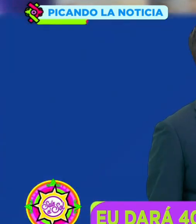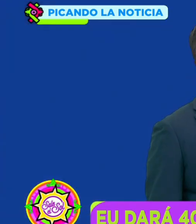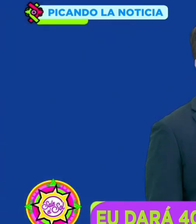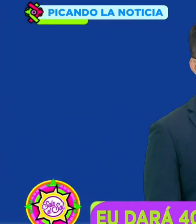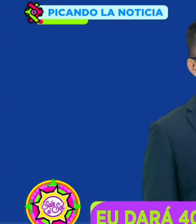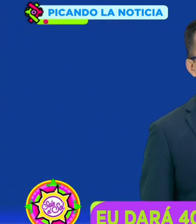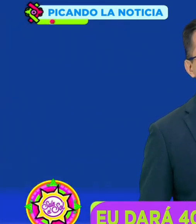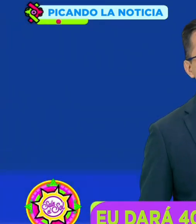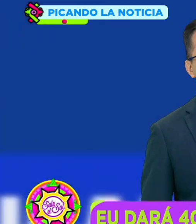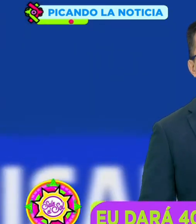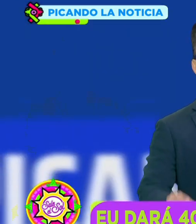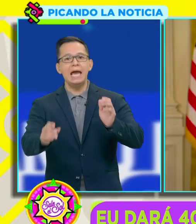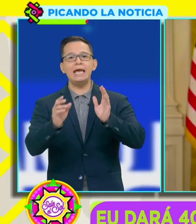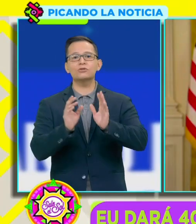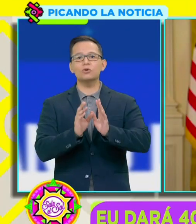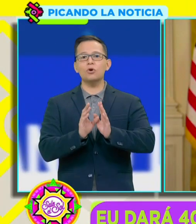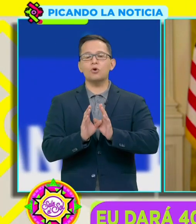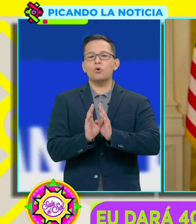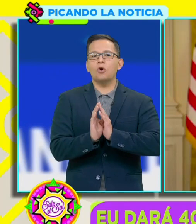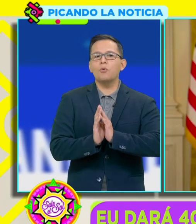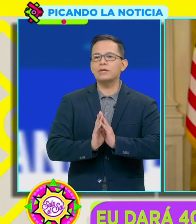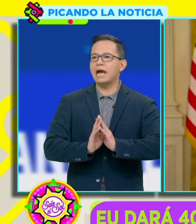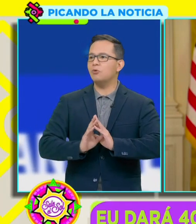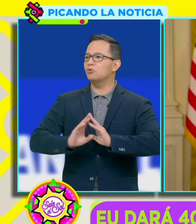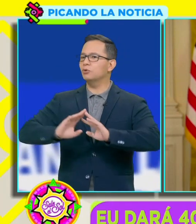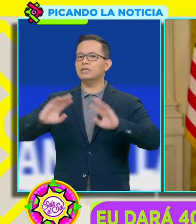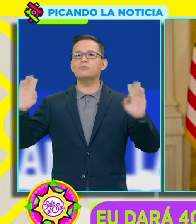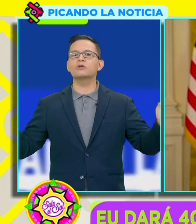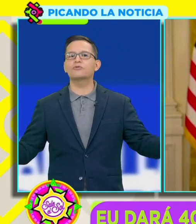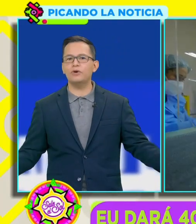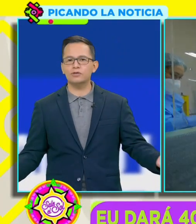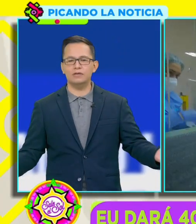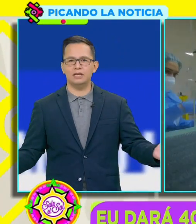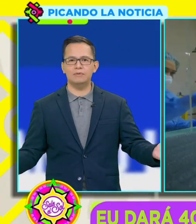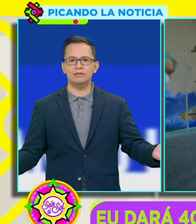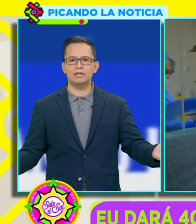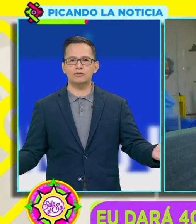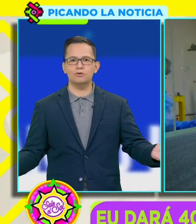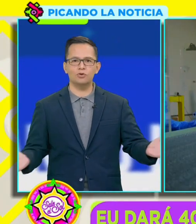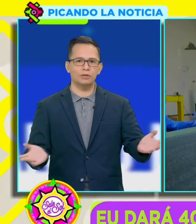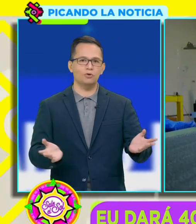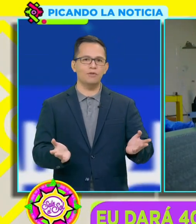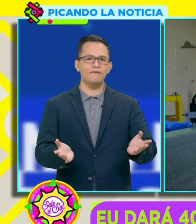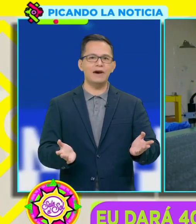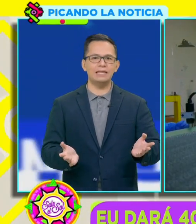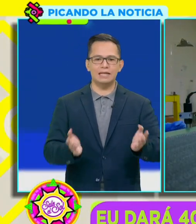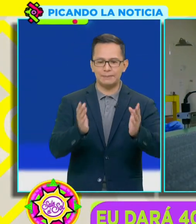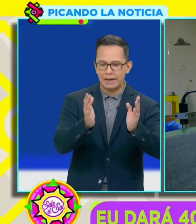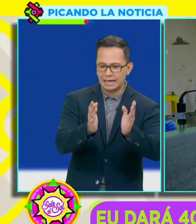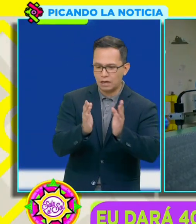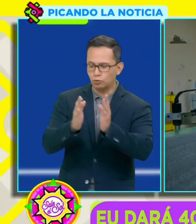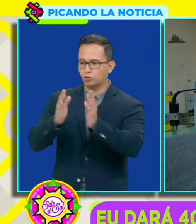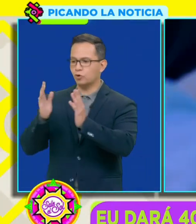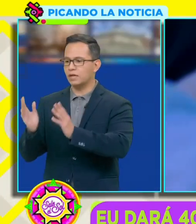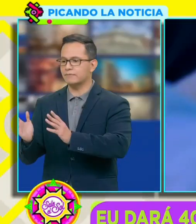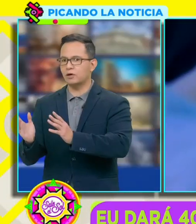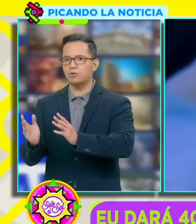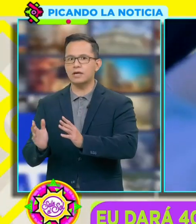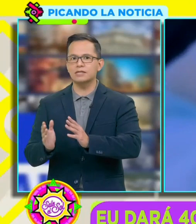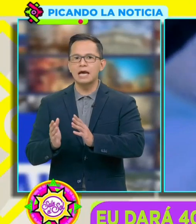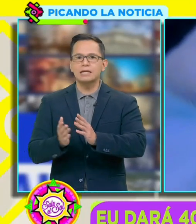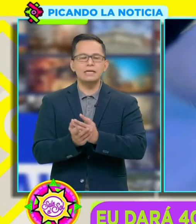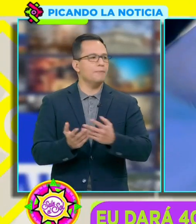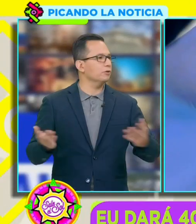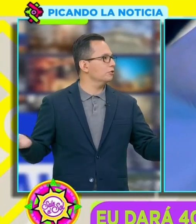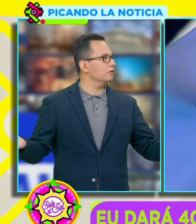millones de los cubrebocas buenos. Esto como ya un último esfuerzo de la administración, sobre todo de Biden, para que junto con las